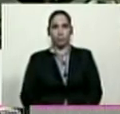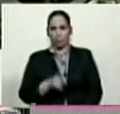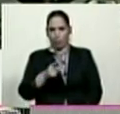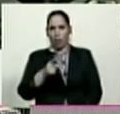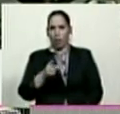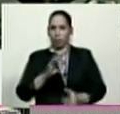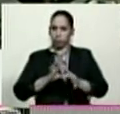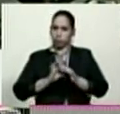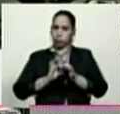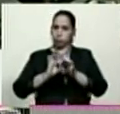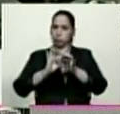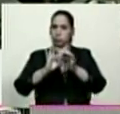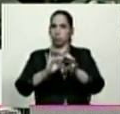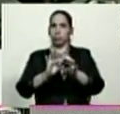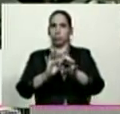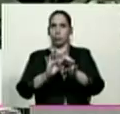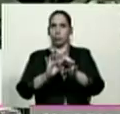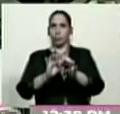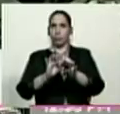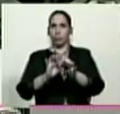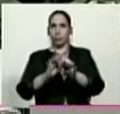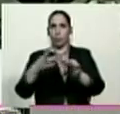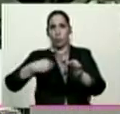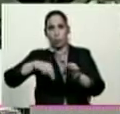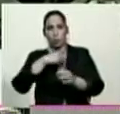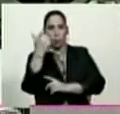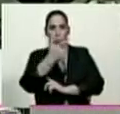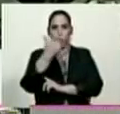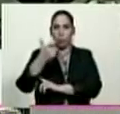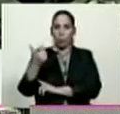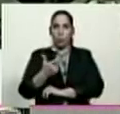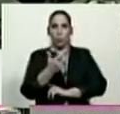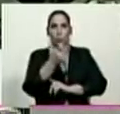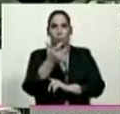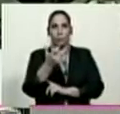concreción de lo que nosotros buscamos.